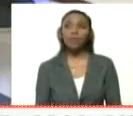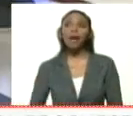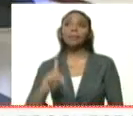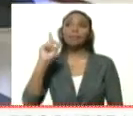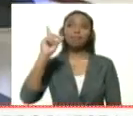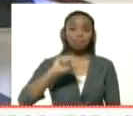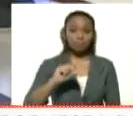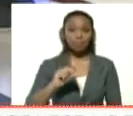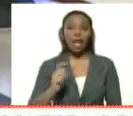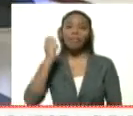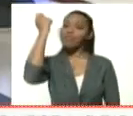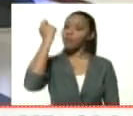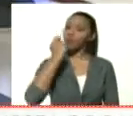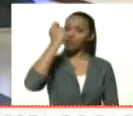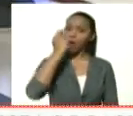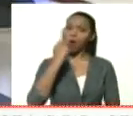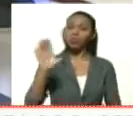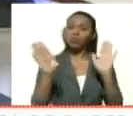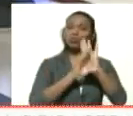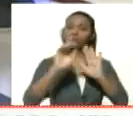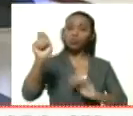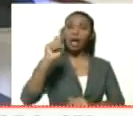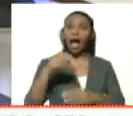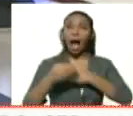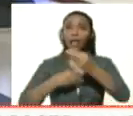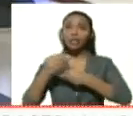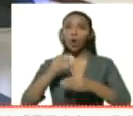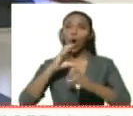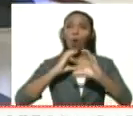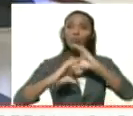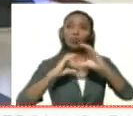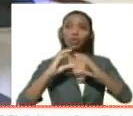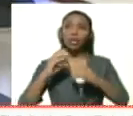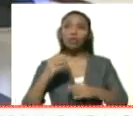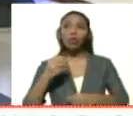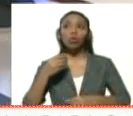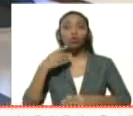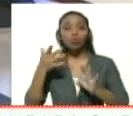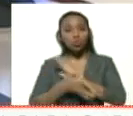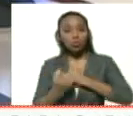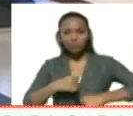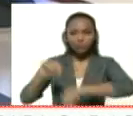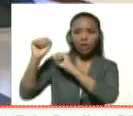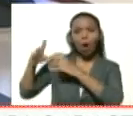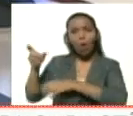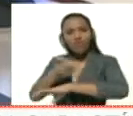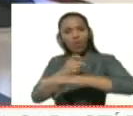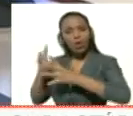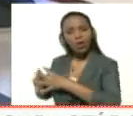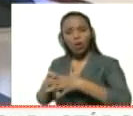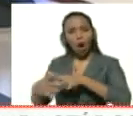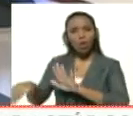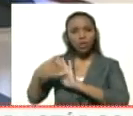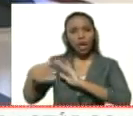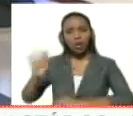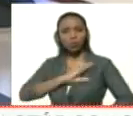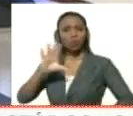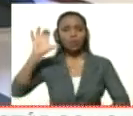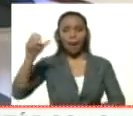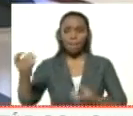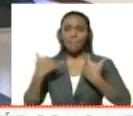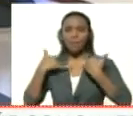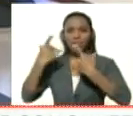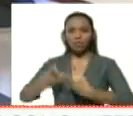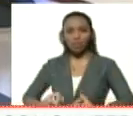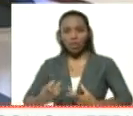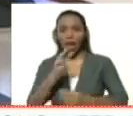También los diputados constituyentes han emitido un comunicado en rechazo a los ataques del gobierno de Estados Unidos contra la soberanía y la